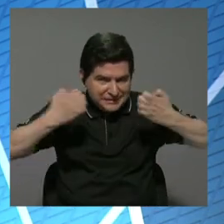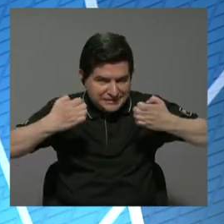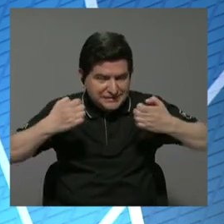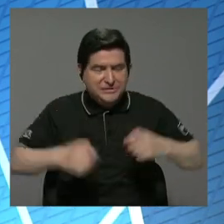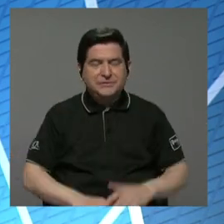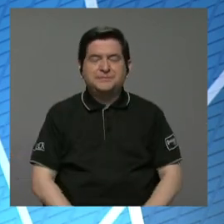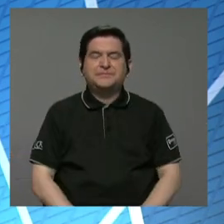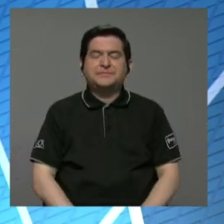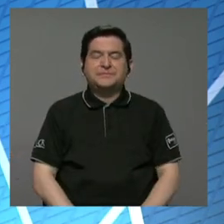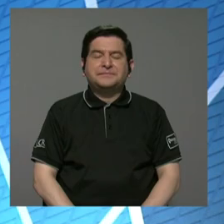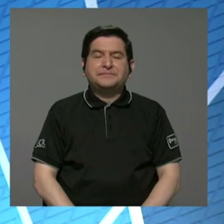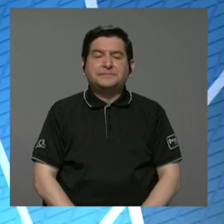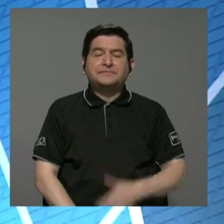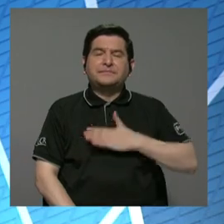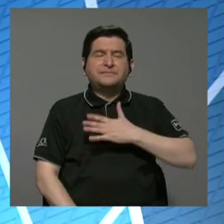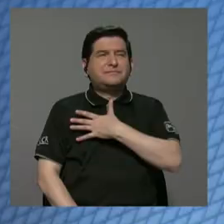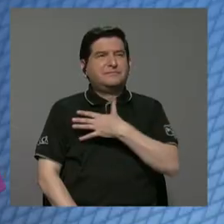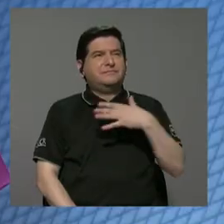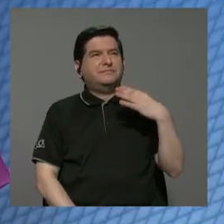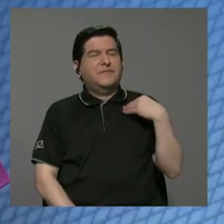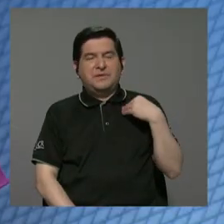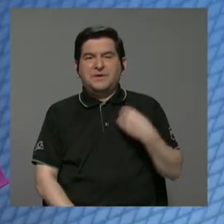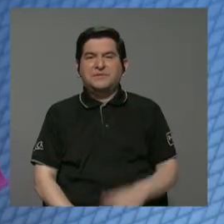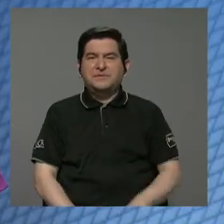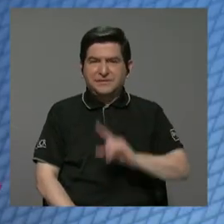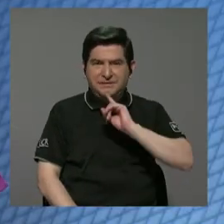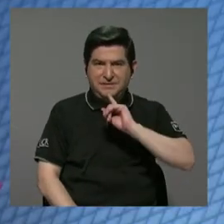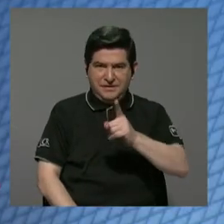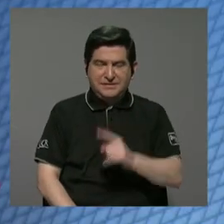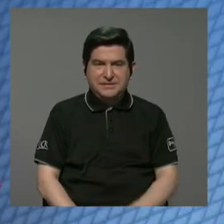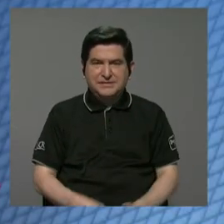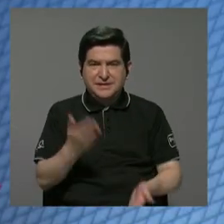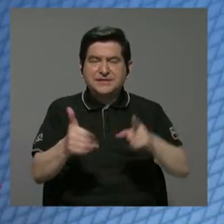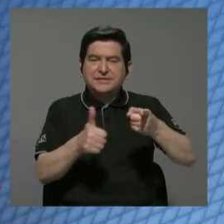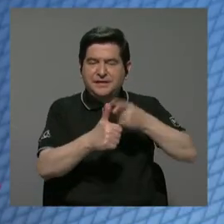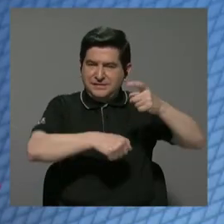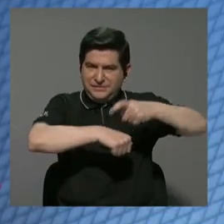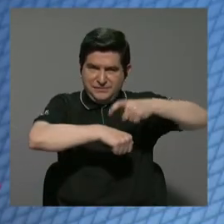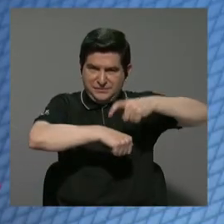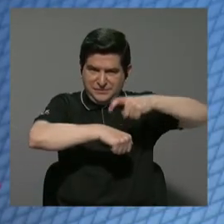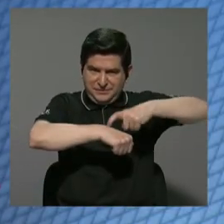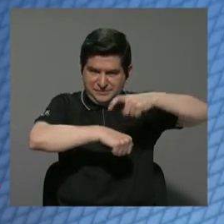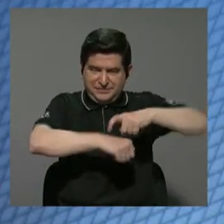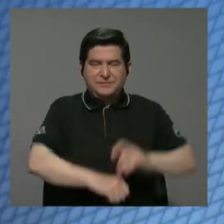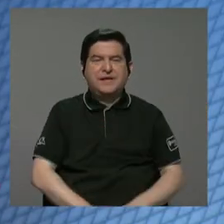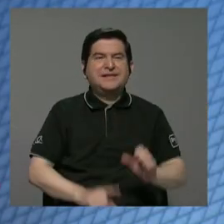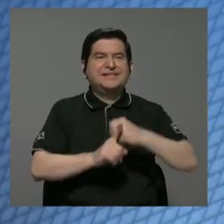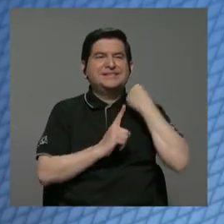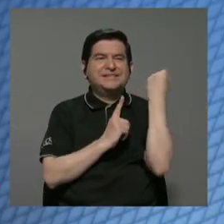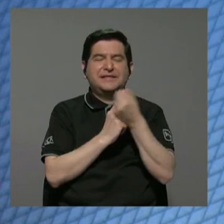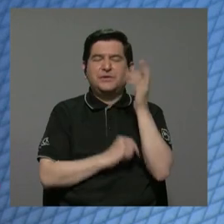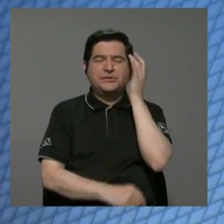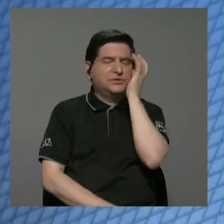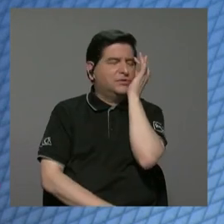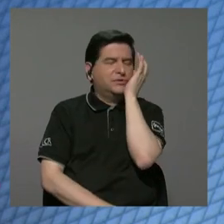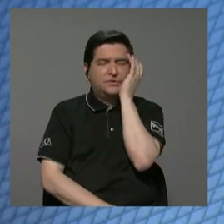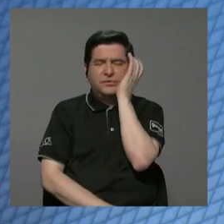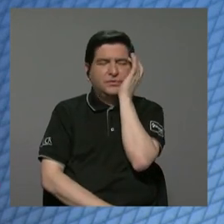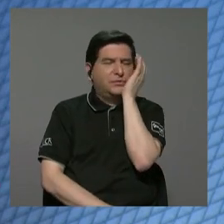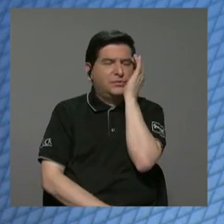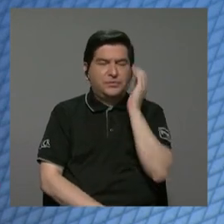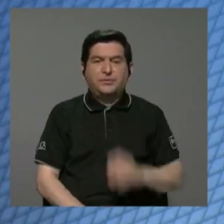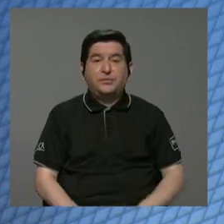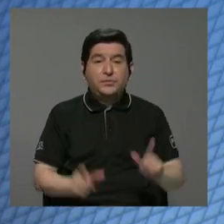perdón. No, a mí me gustaría hacer referencia, quizás inicialmente, a un asunto que es preocupación en, precisamente